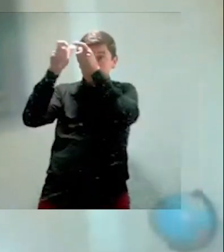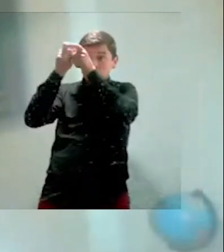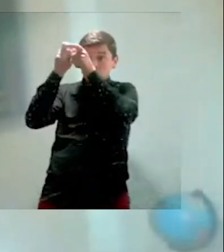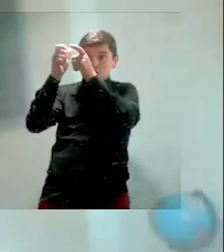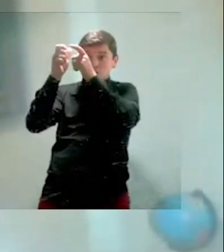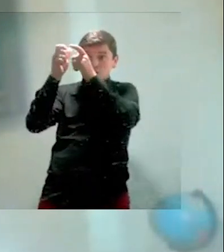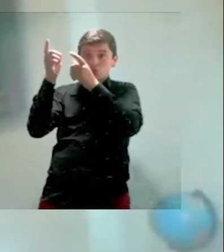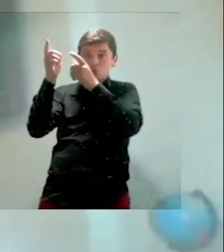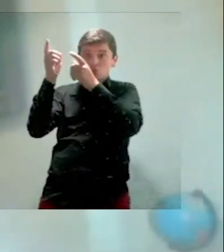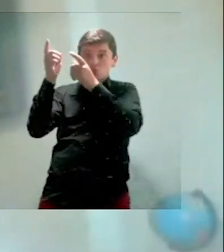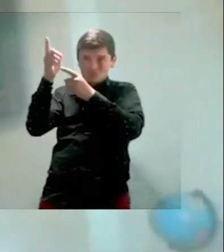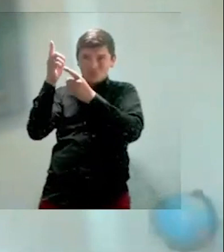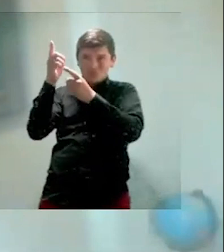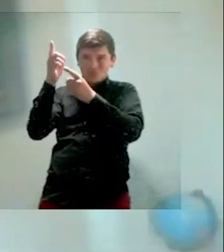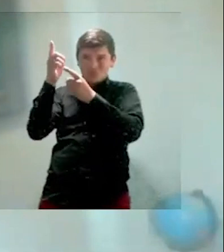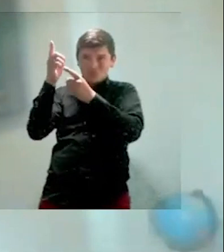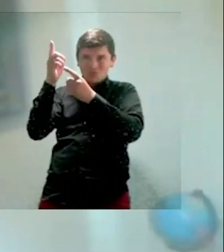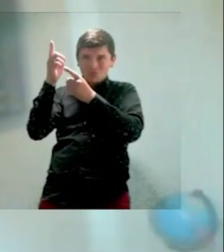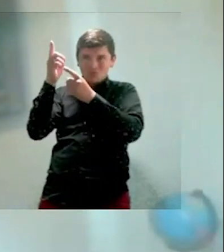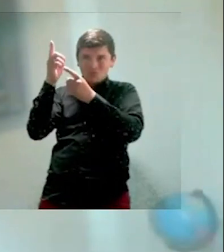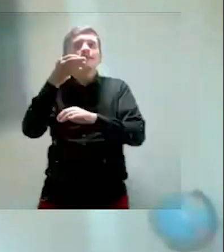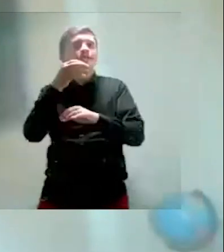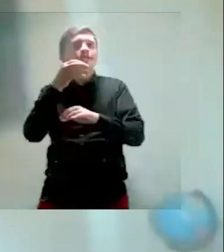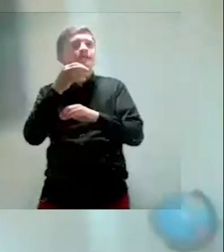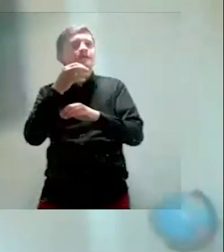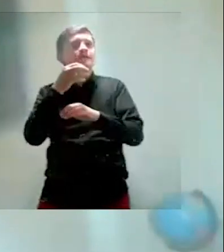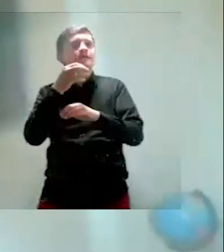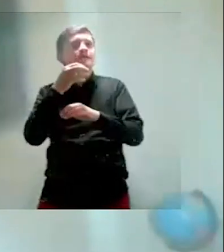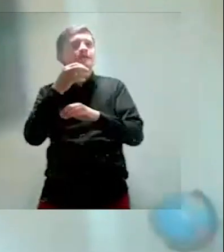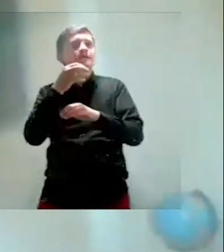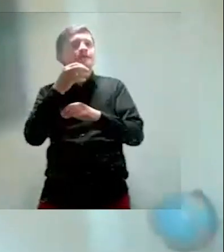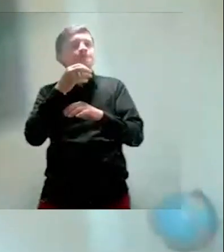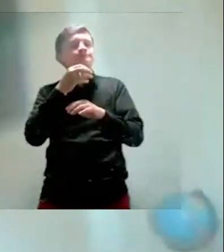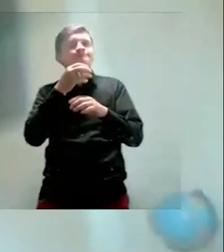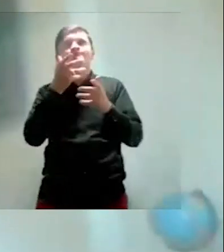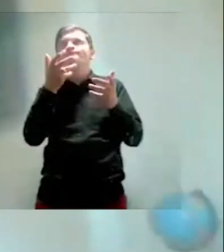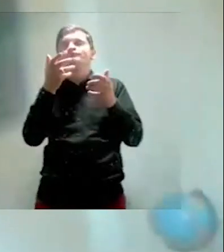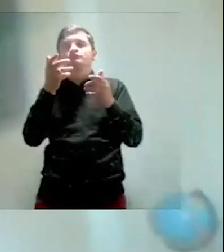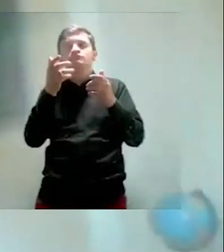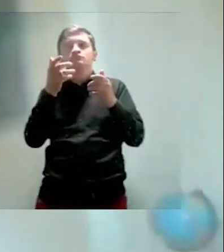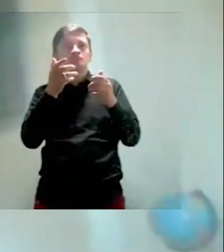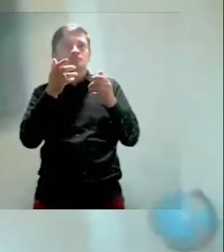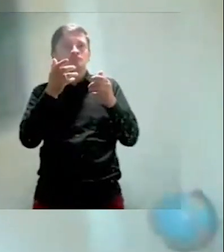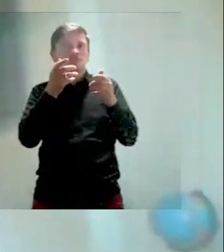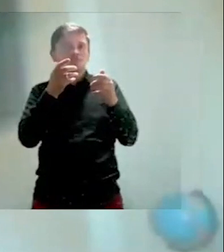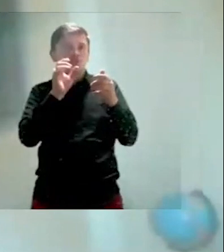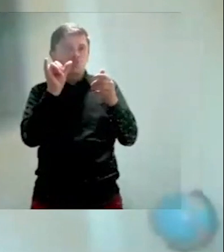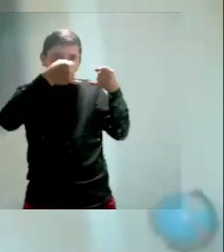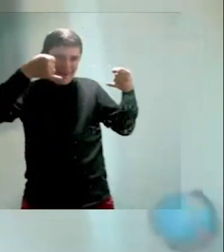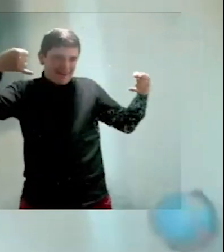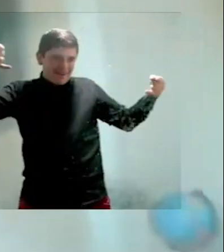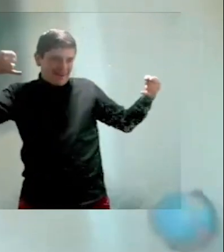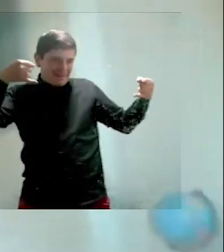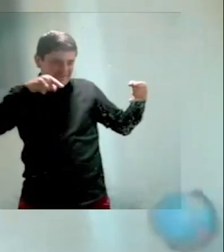no es ninguna institución ni es ningún principio, el criterio de la inmediatez como supuesto de procedibilidad de